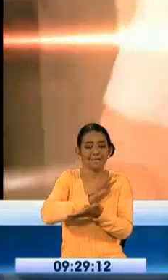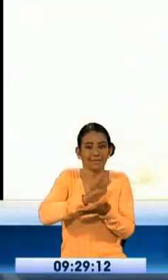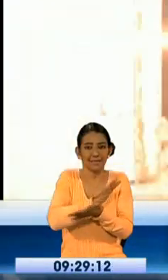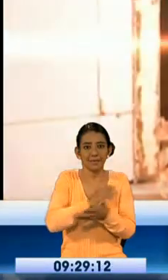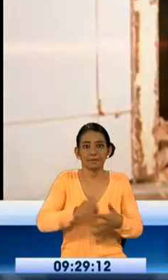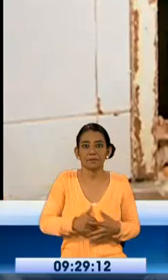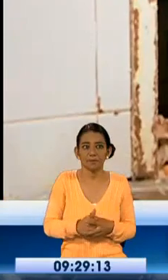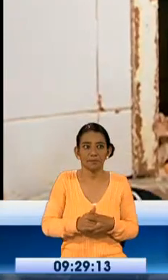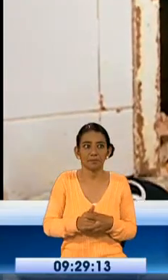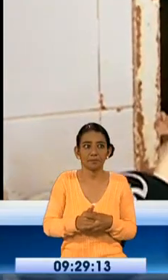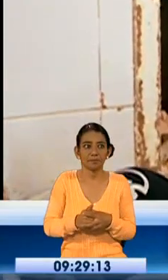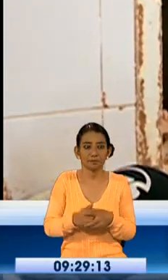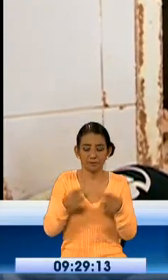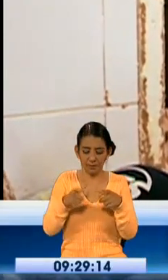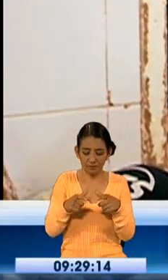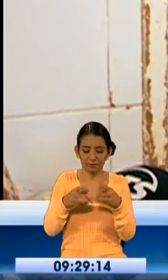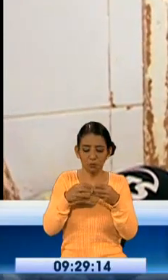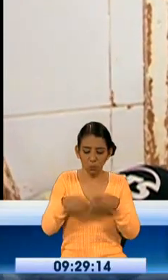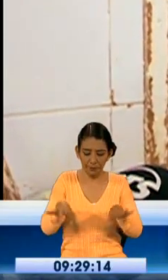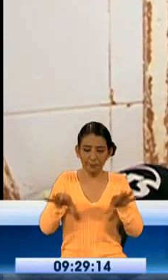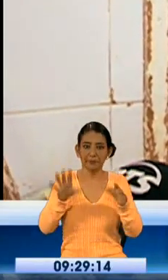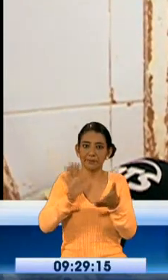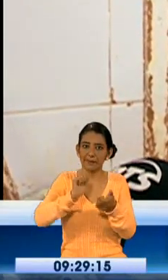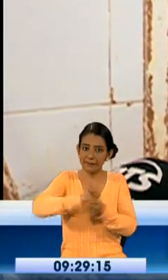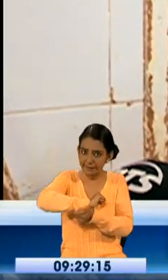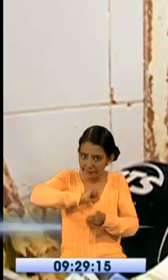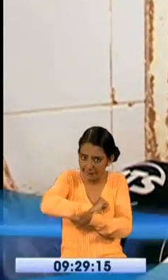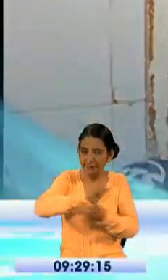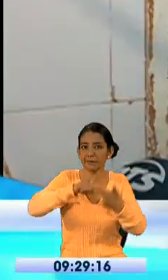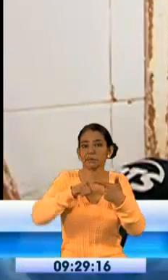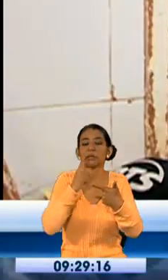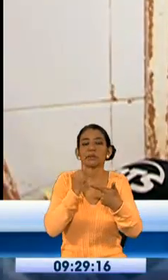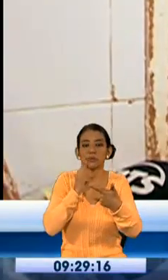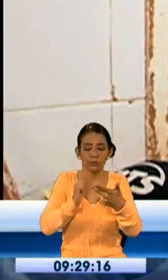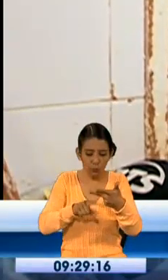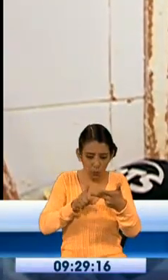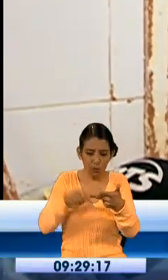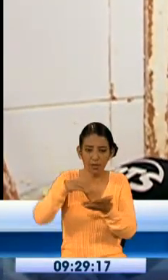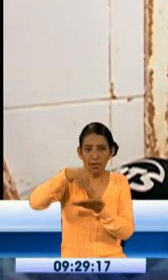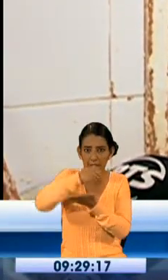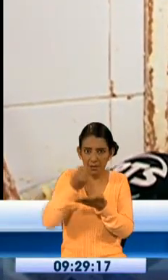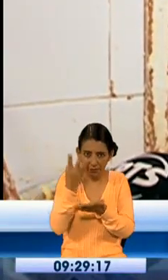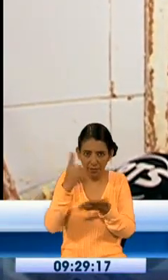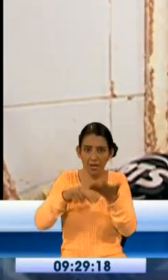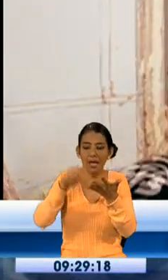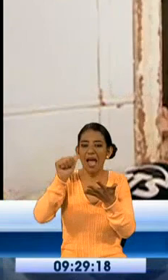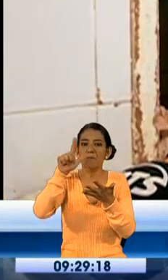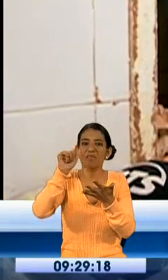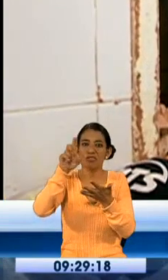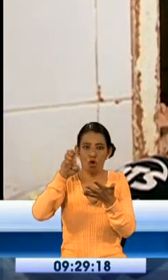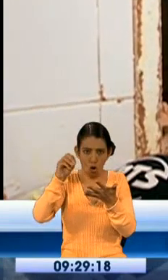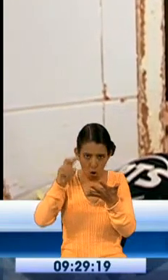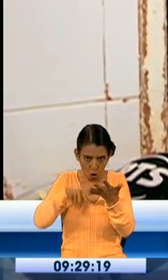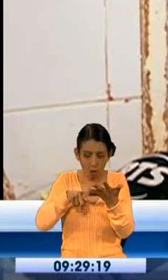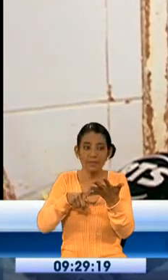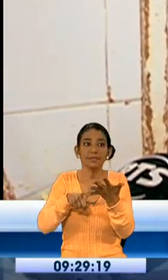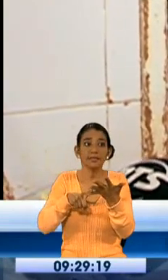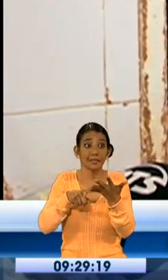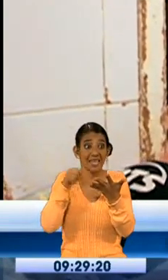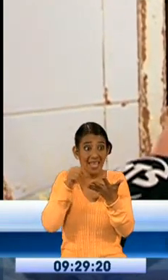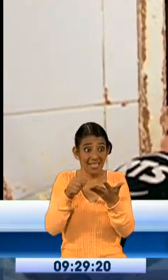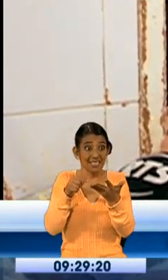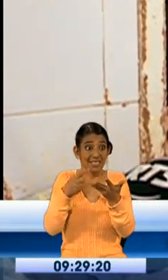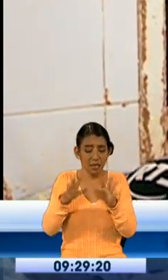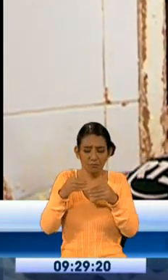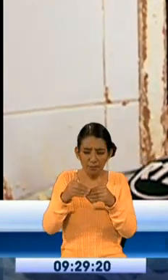el relleno va huevos, queso, azúcar, harina, almidón de achera, y de ahí